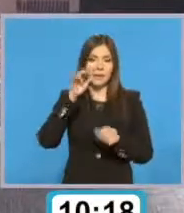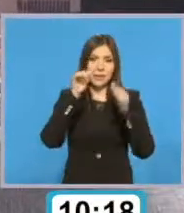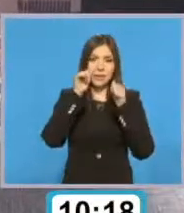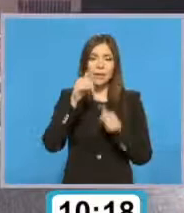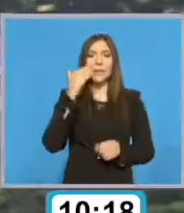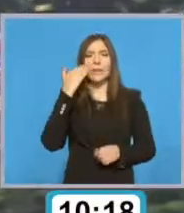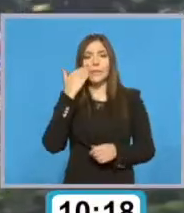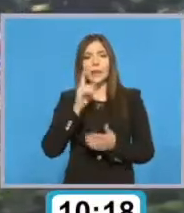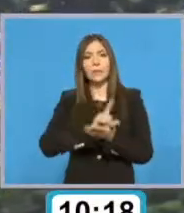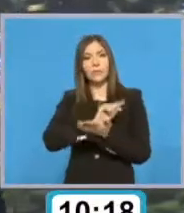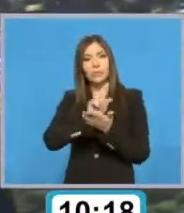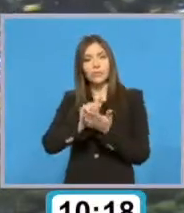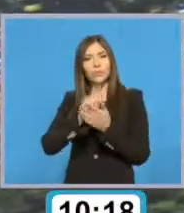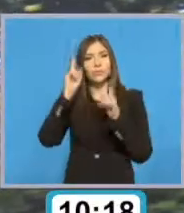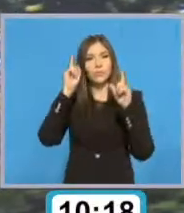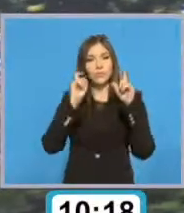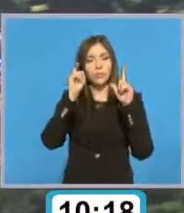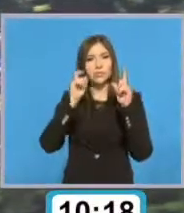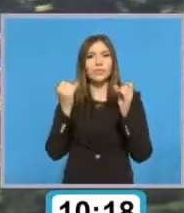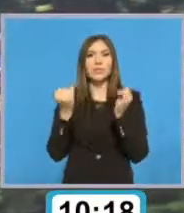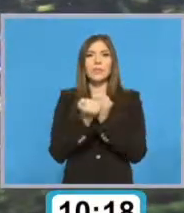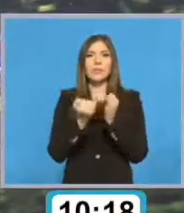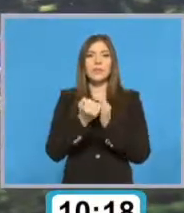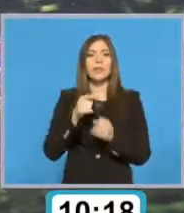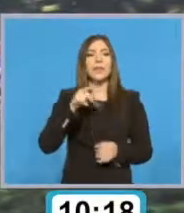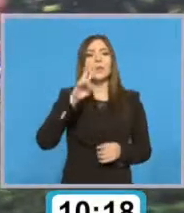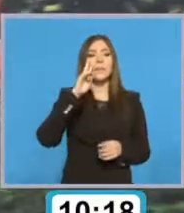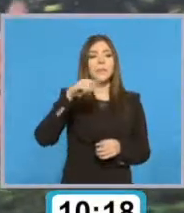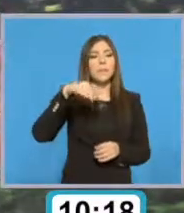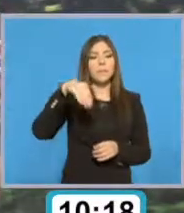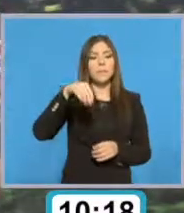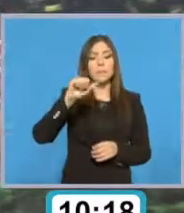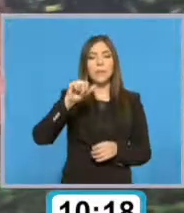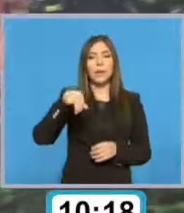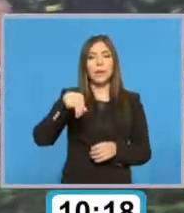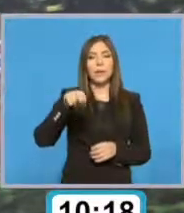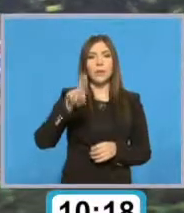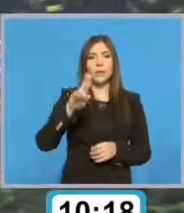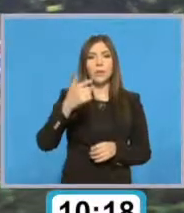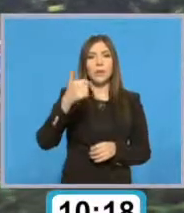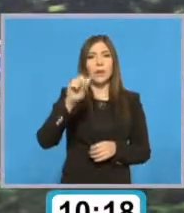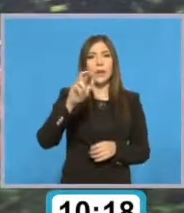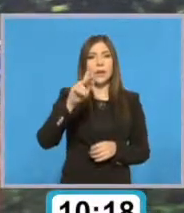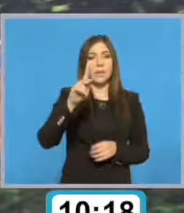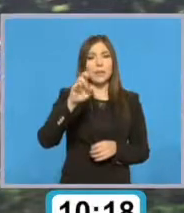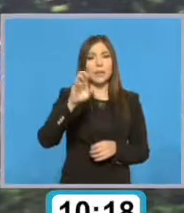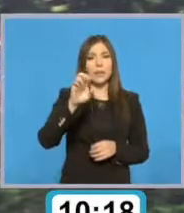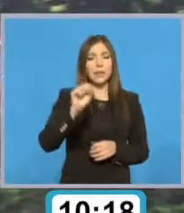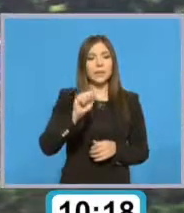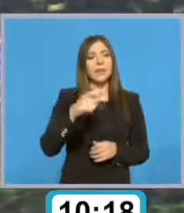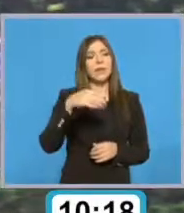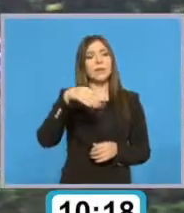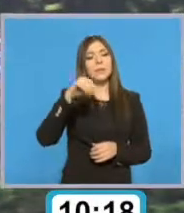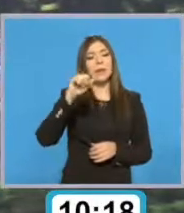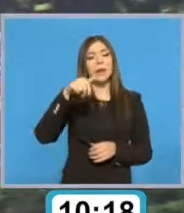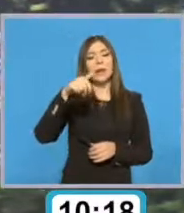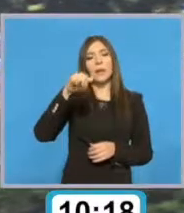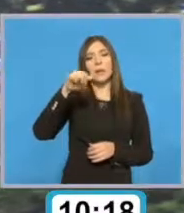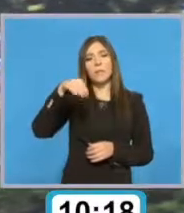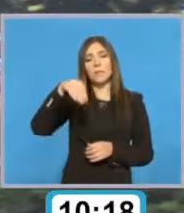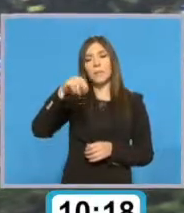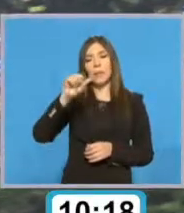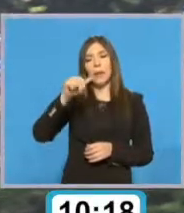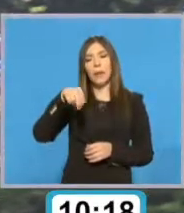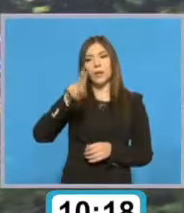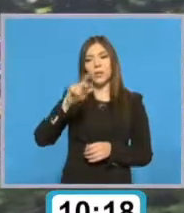Twitter, Instagram. Instagram también, Manu Garpez. Ajá. Mira, es una abreviación de mi nombre, Manu de Manuel, Gar de García, pez de